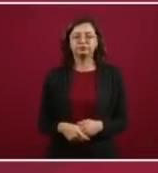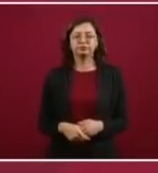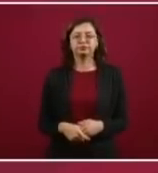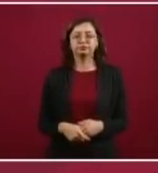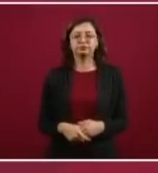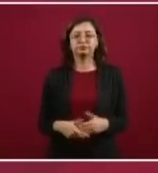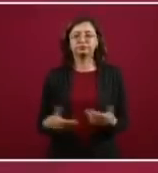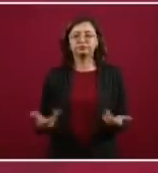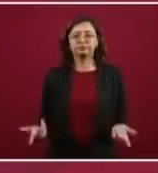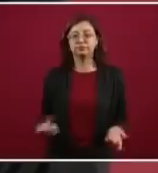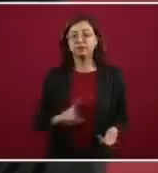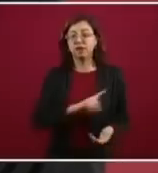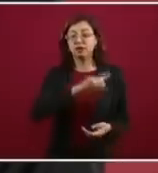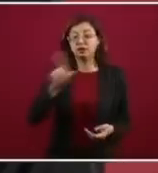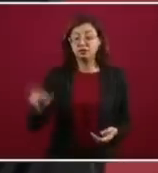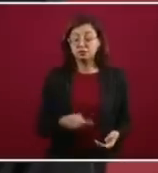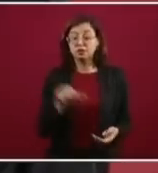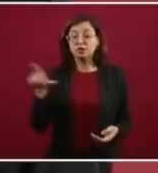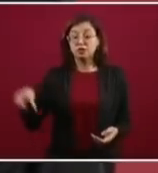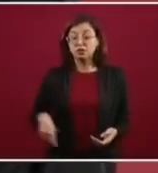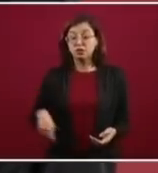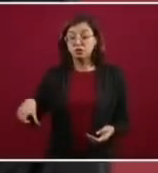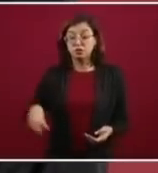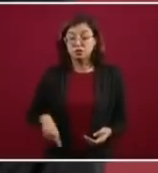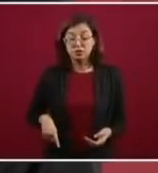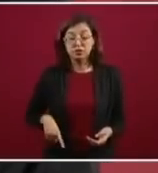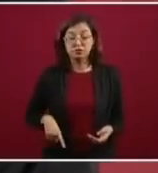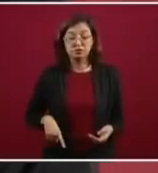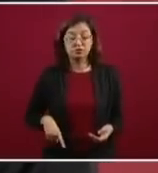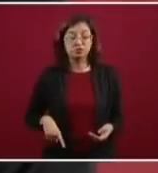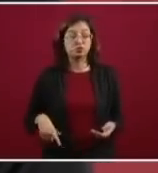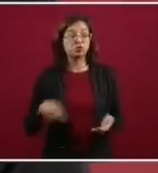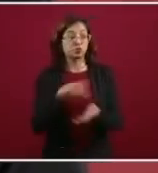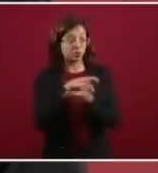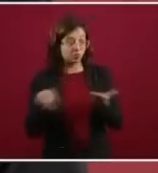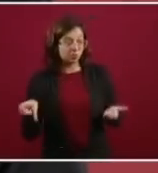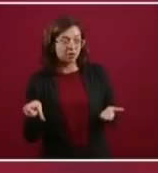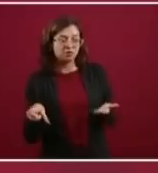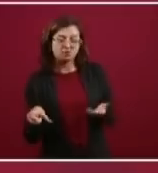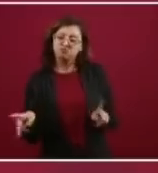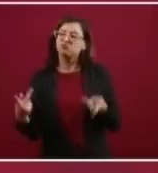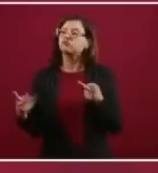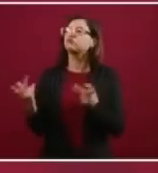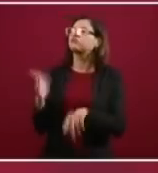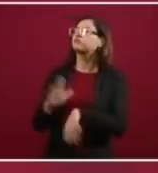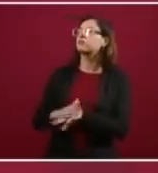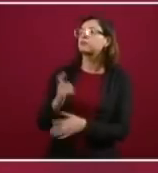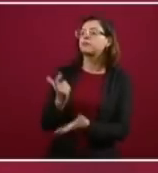Cuando el gobierno compra las acciones, ya tenían otro valor.